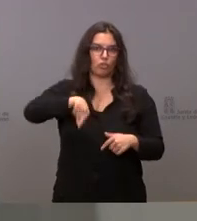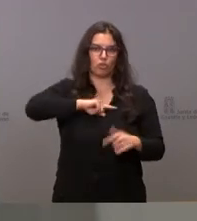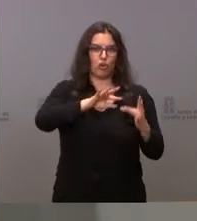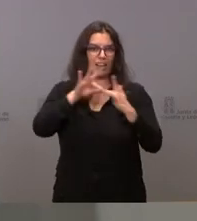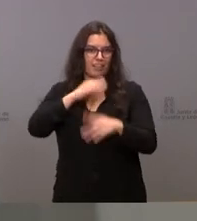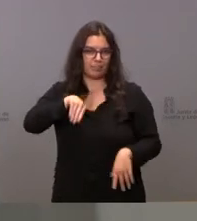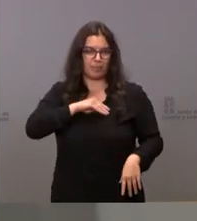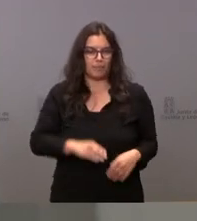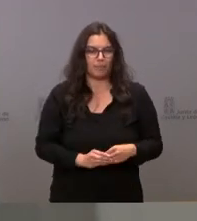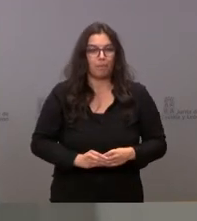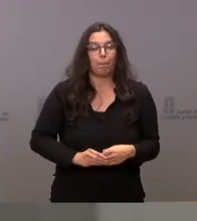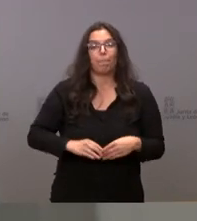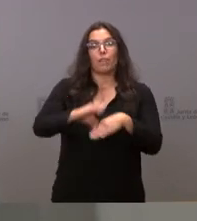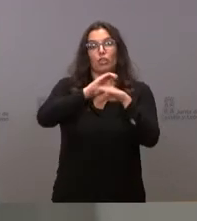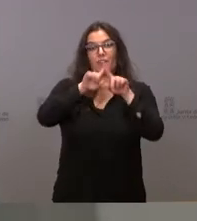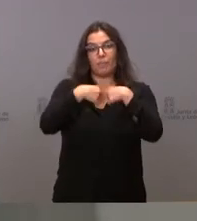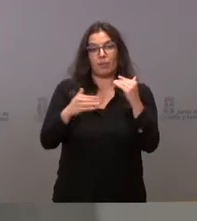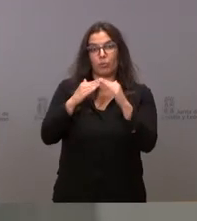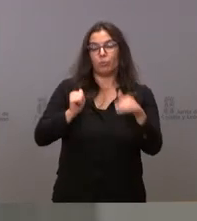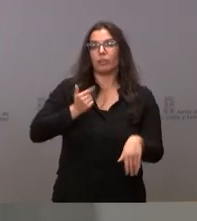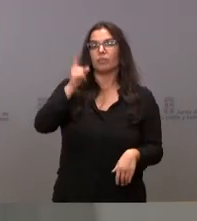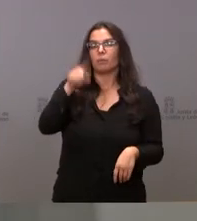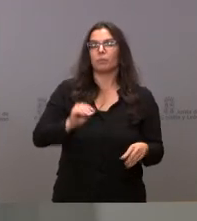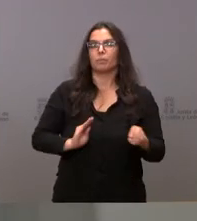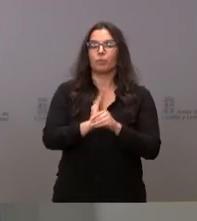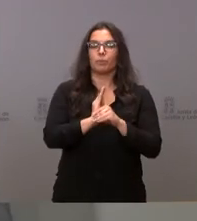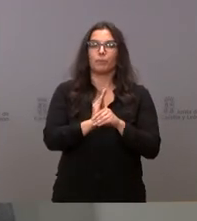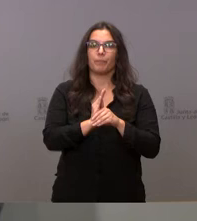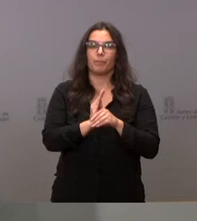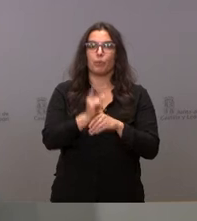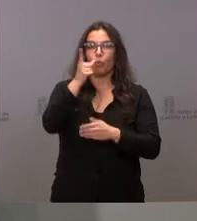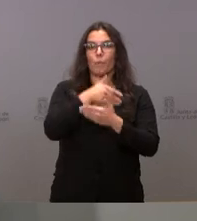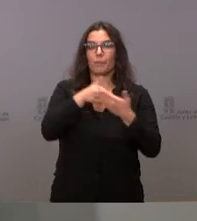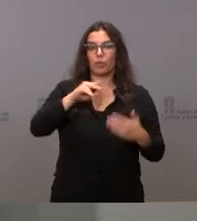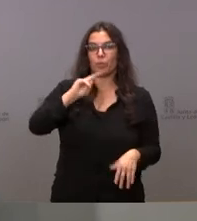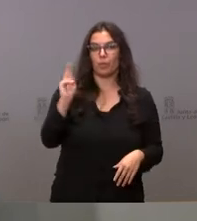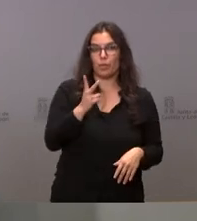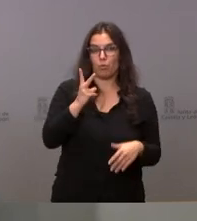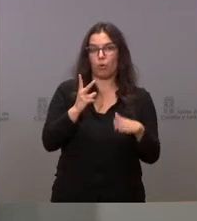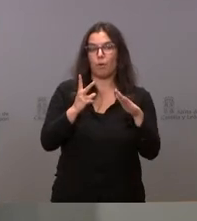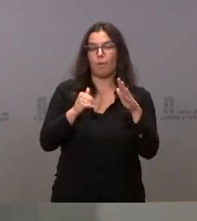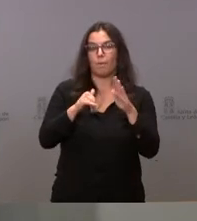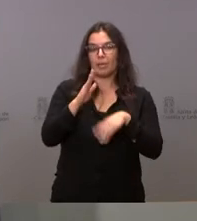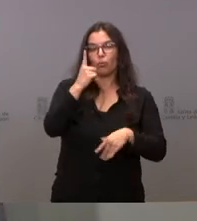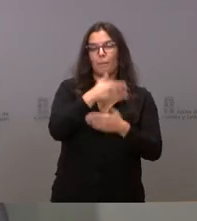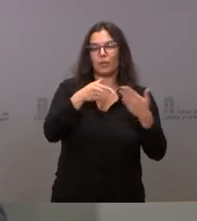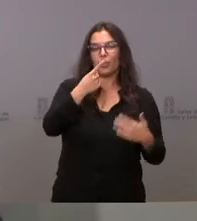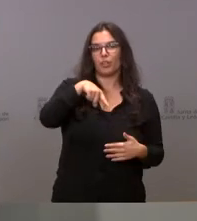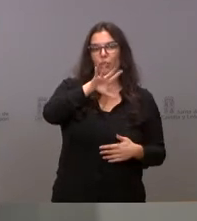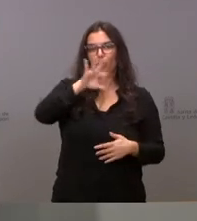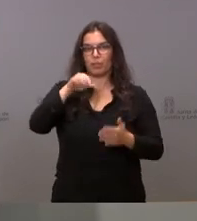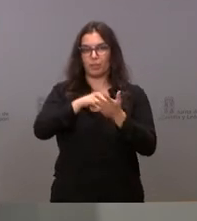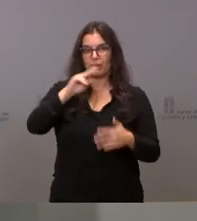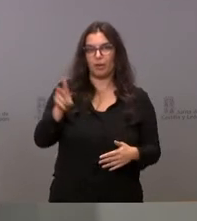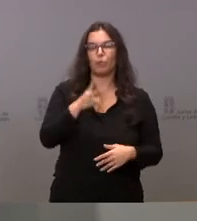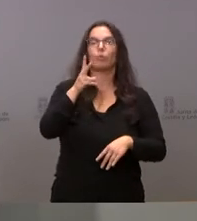La Consejería de Familia y de Igualdad de Oportunidades destina también más de 1 millón de euros, 1.150.000 euros, a un